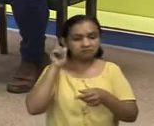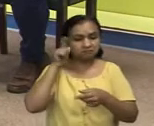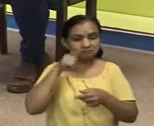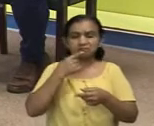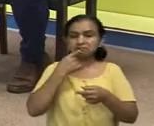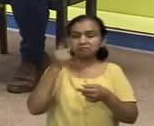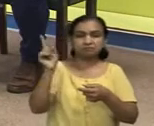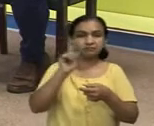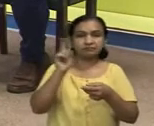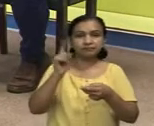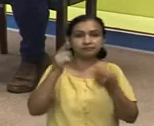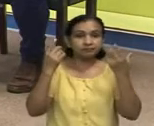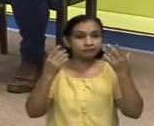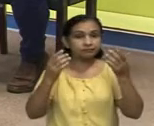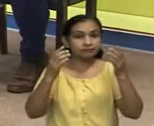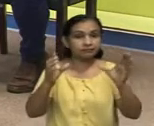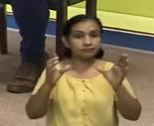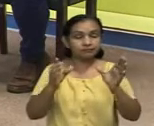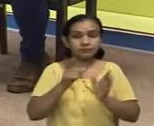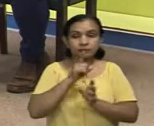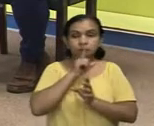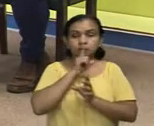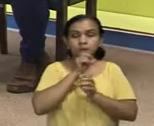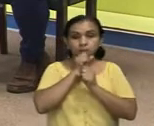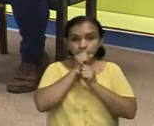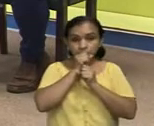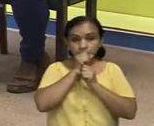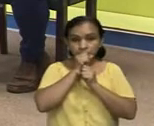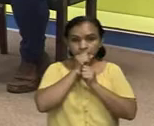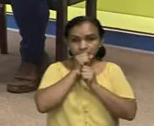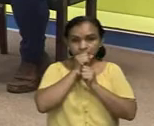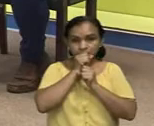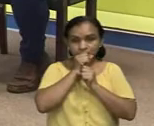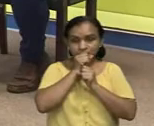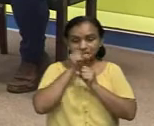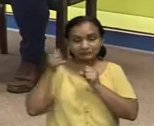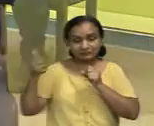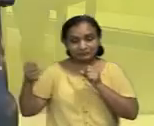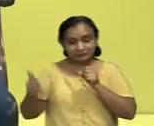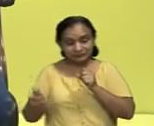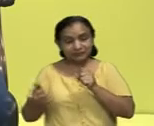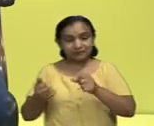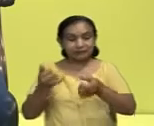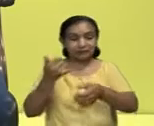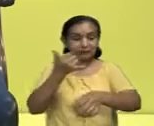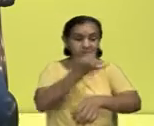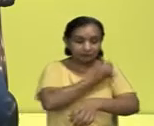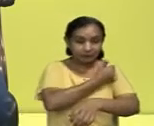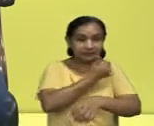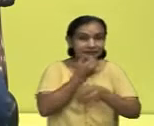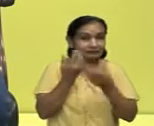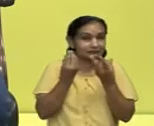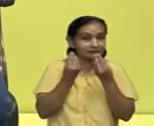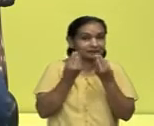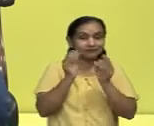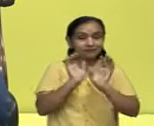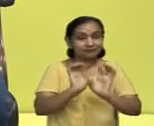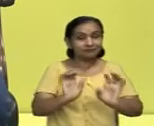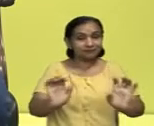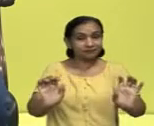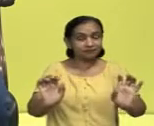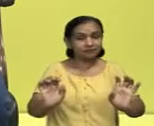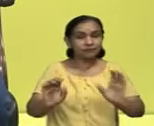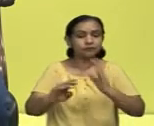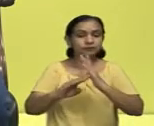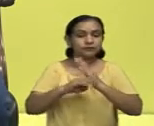lo refieren. Son cosas que ellos callan por temor al pinchón, a la vacuna. Entonces son cosas que